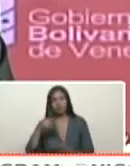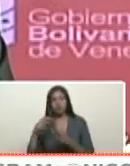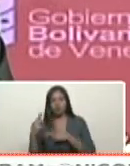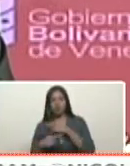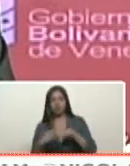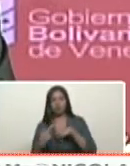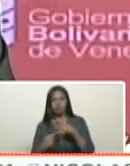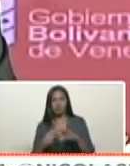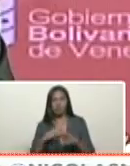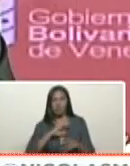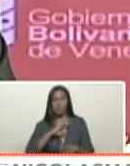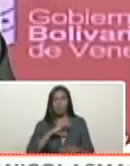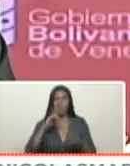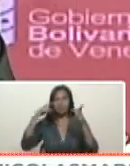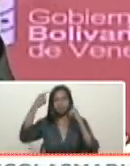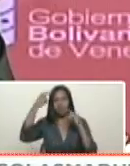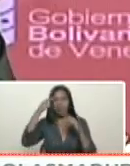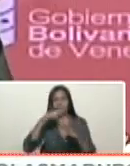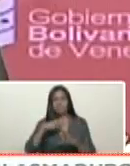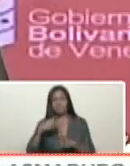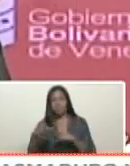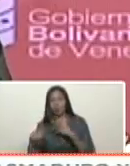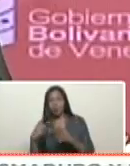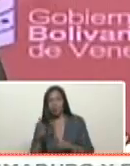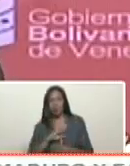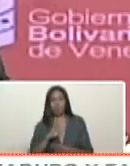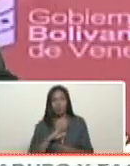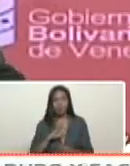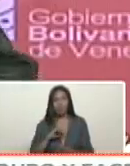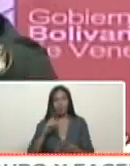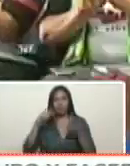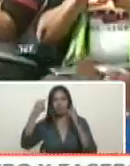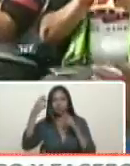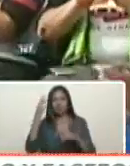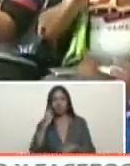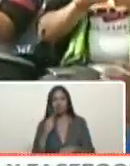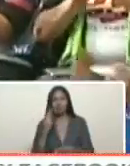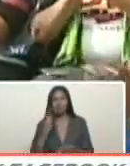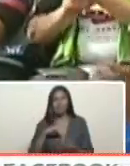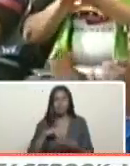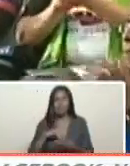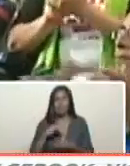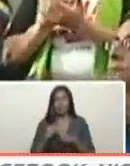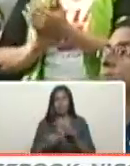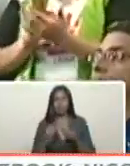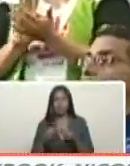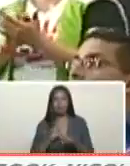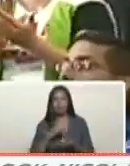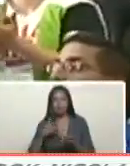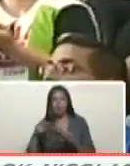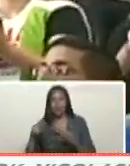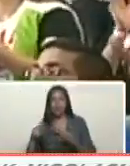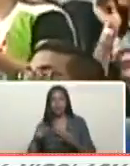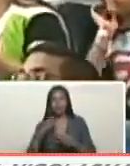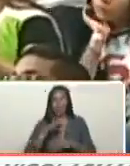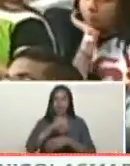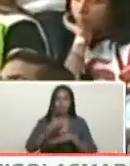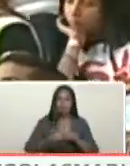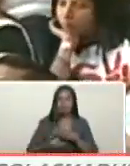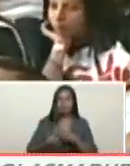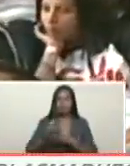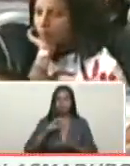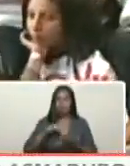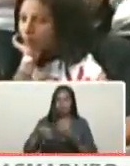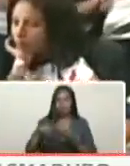revolucionaria chavista, de la dialéctica chavista y bolivariana. Acción, reflexión, acción. Planificación,